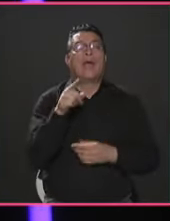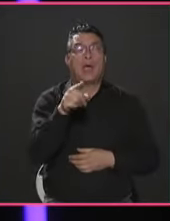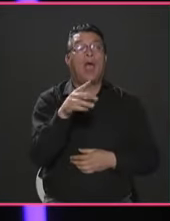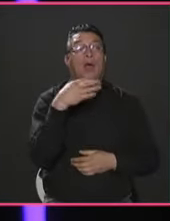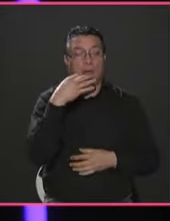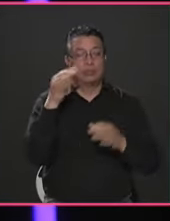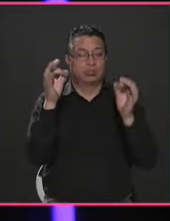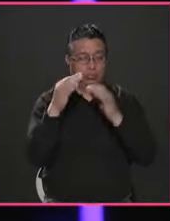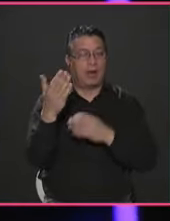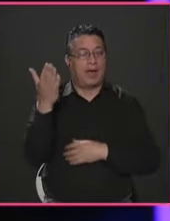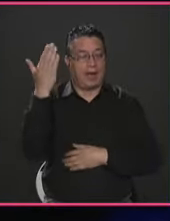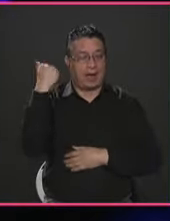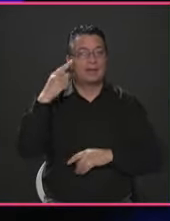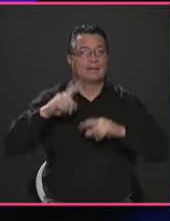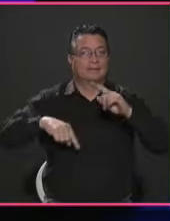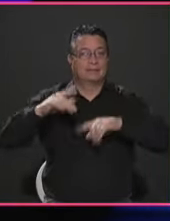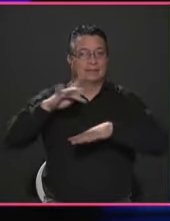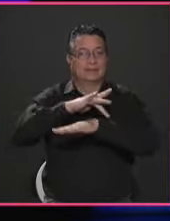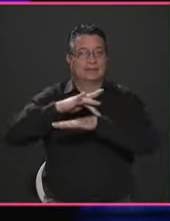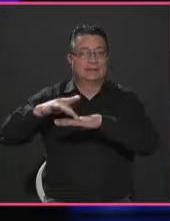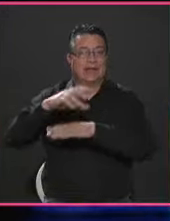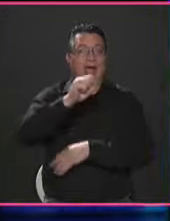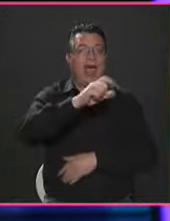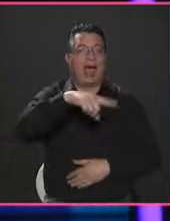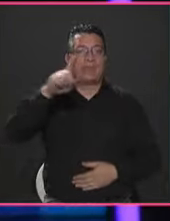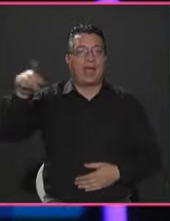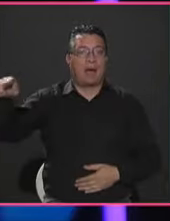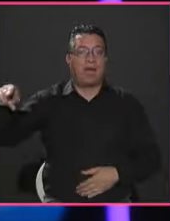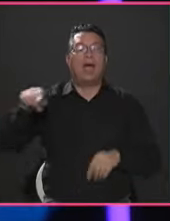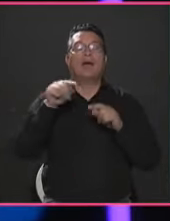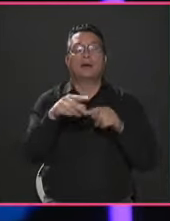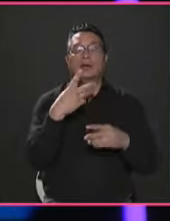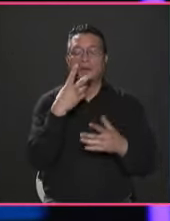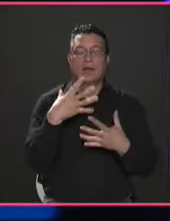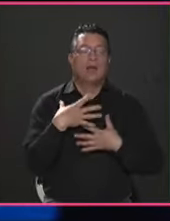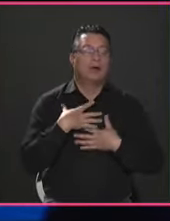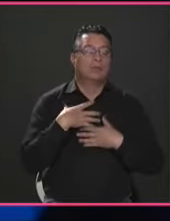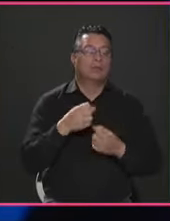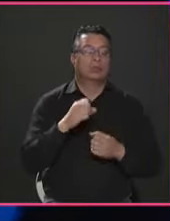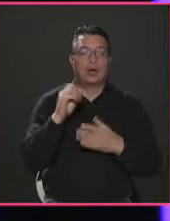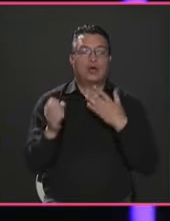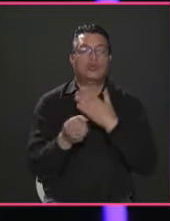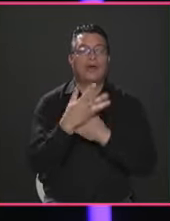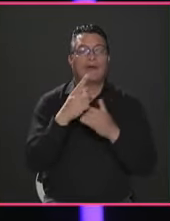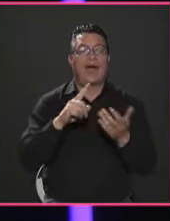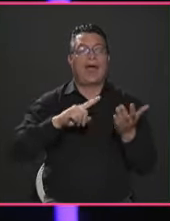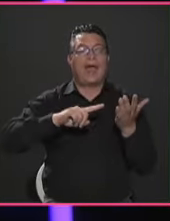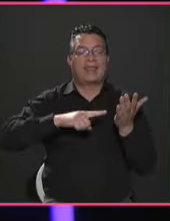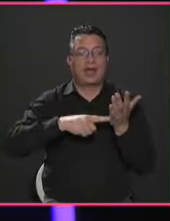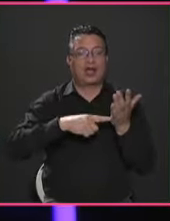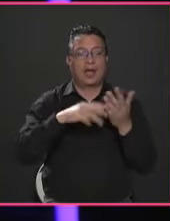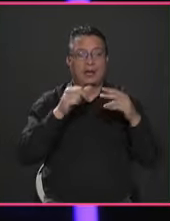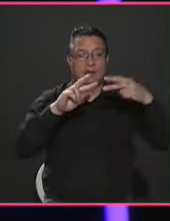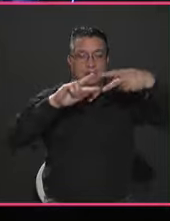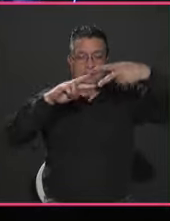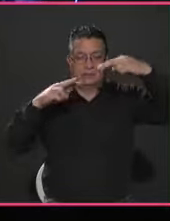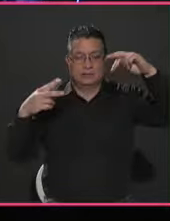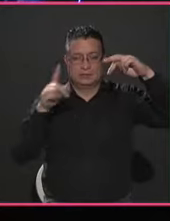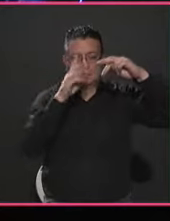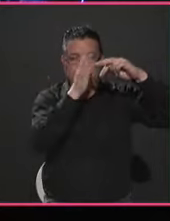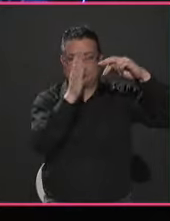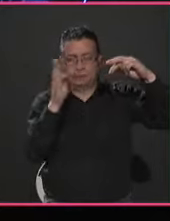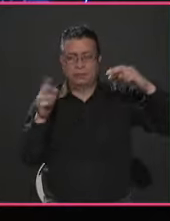habíamos estado haciendo en el desierto de atakama y eh lo apasionante que es esta nueva tecnología de secuenciación de tercera generación con